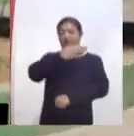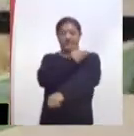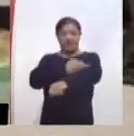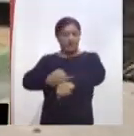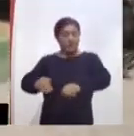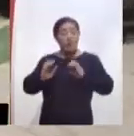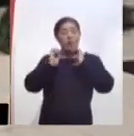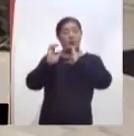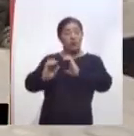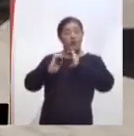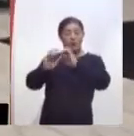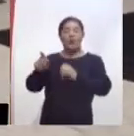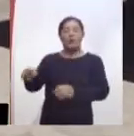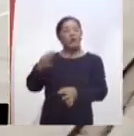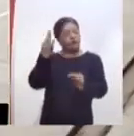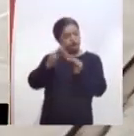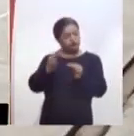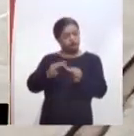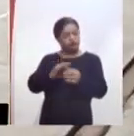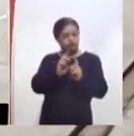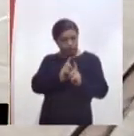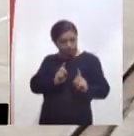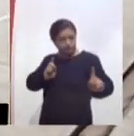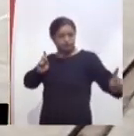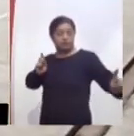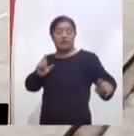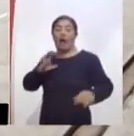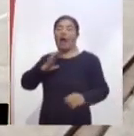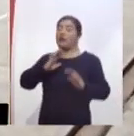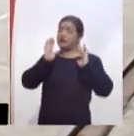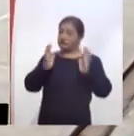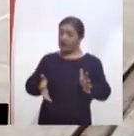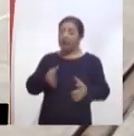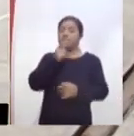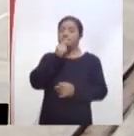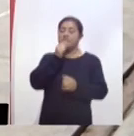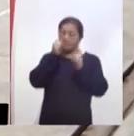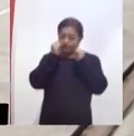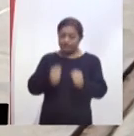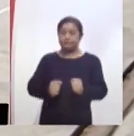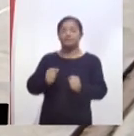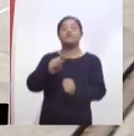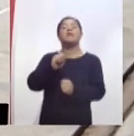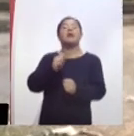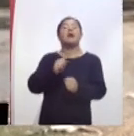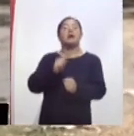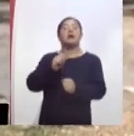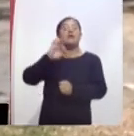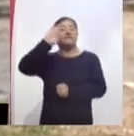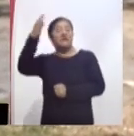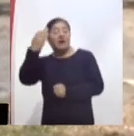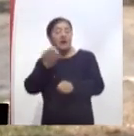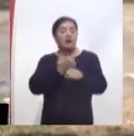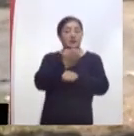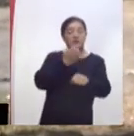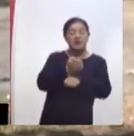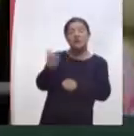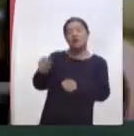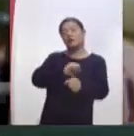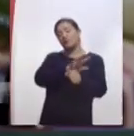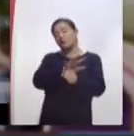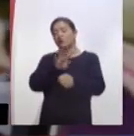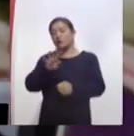al cumplimiento del aislamiento social que establecieron autoridades federales y estatales ante la emergencia sanitaria por el